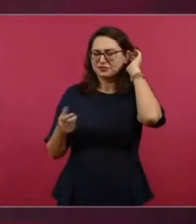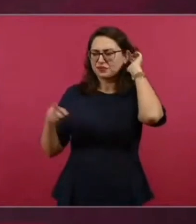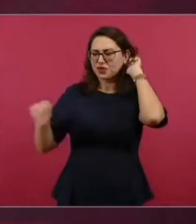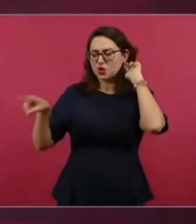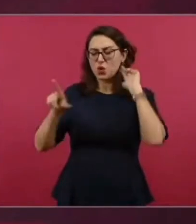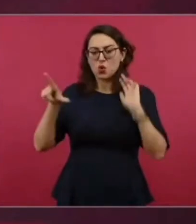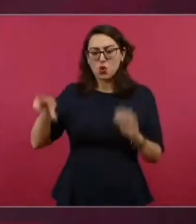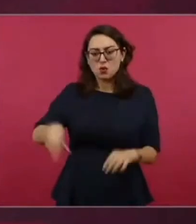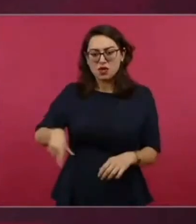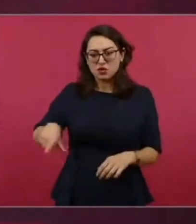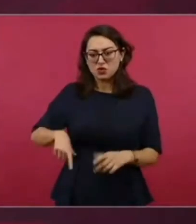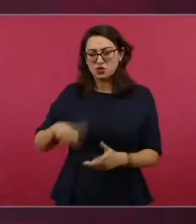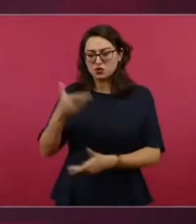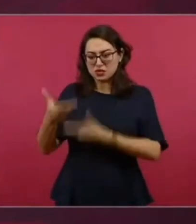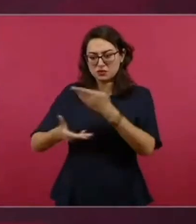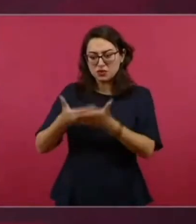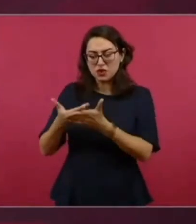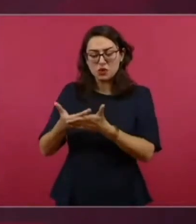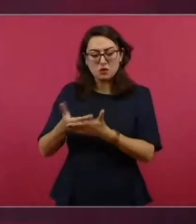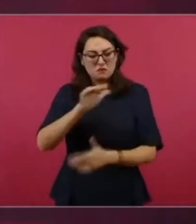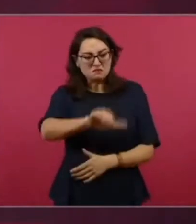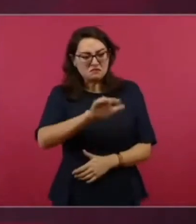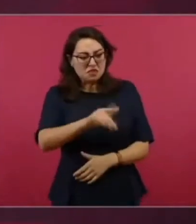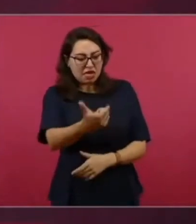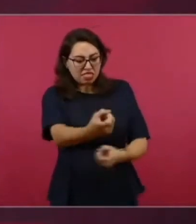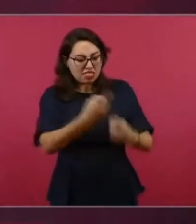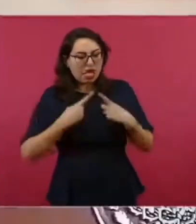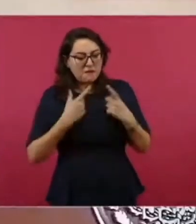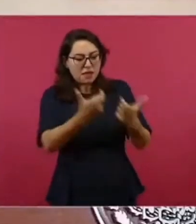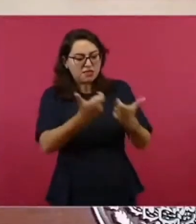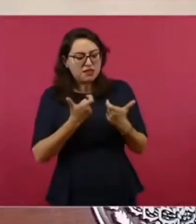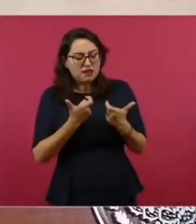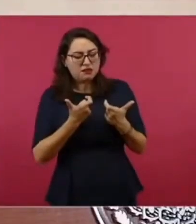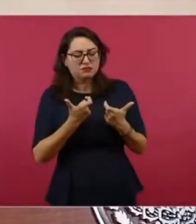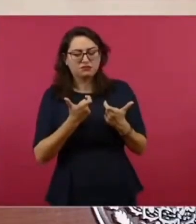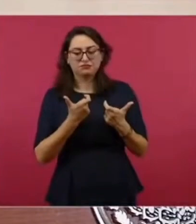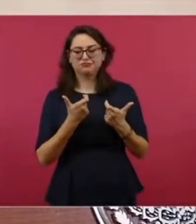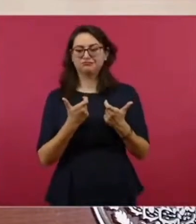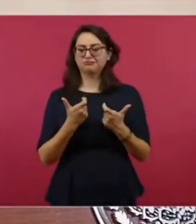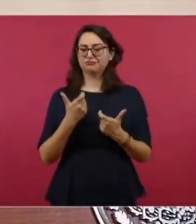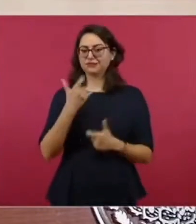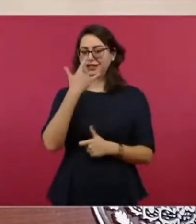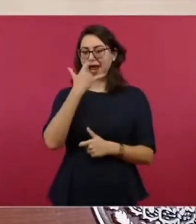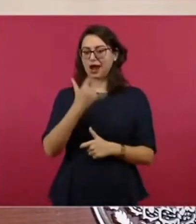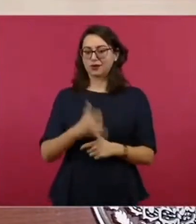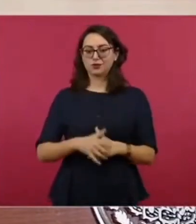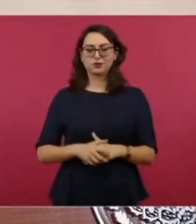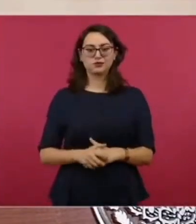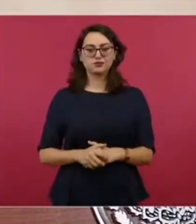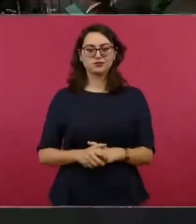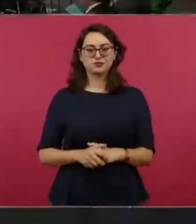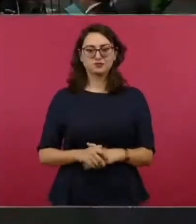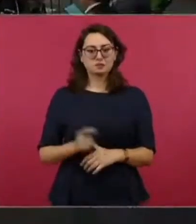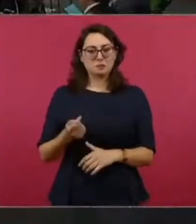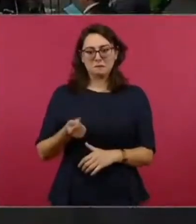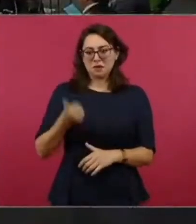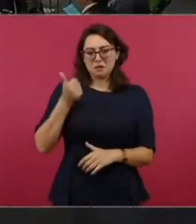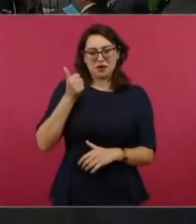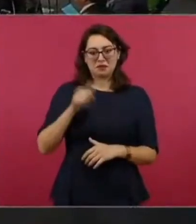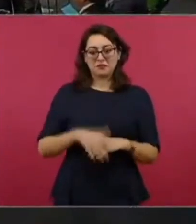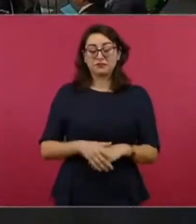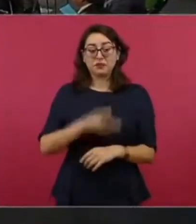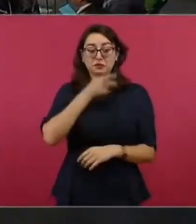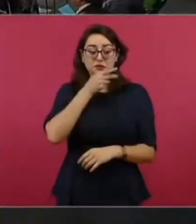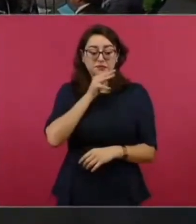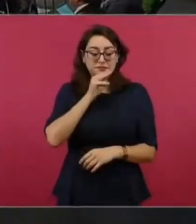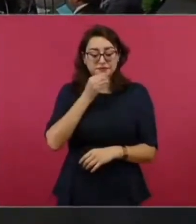les quitan los recursos a las sociedades de padres de familia o que los comités de